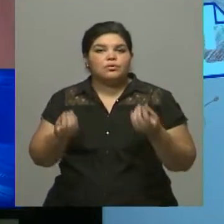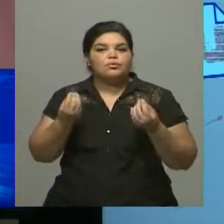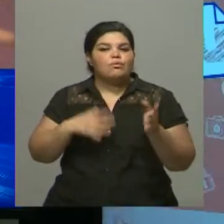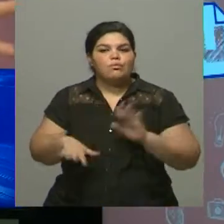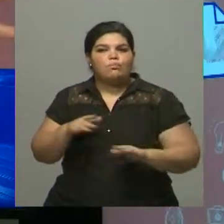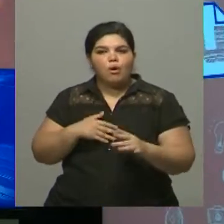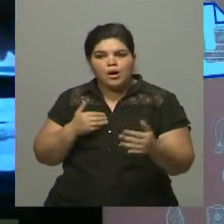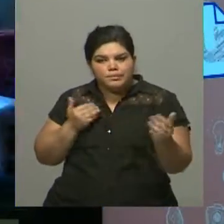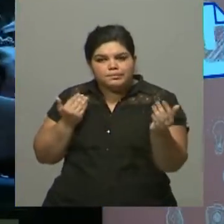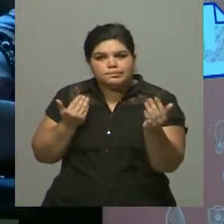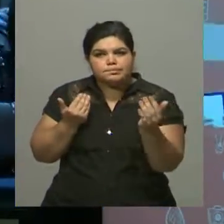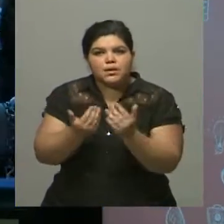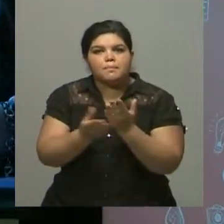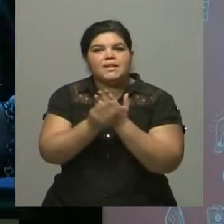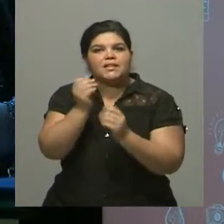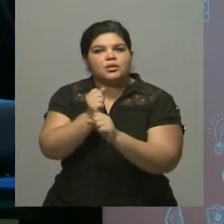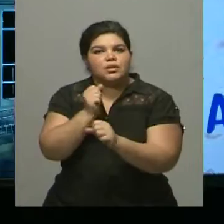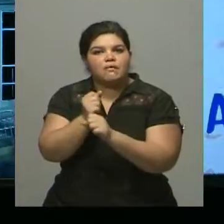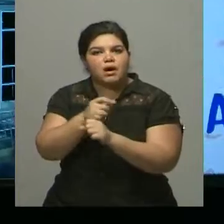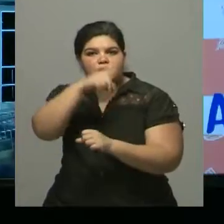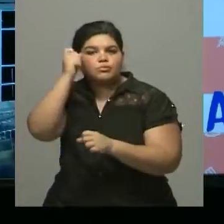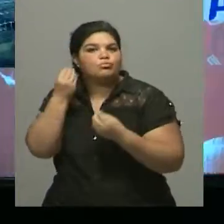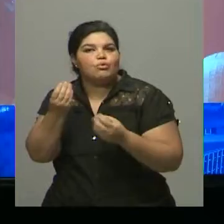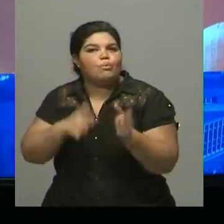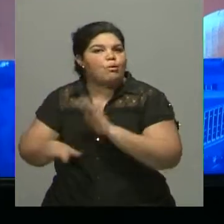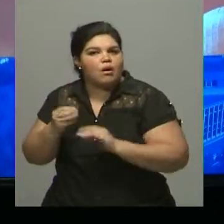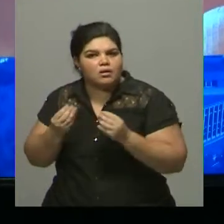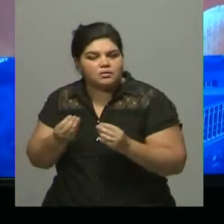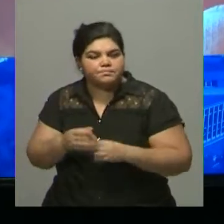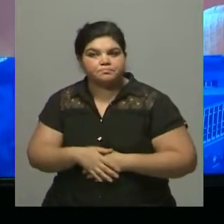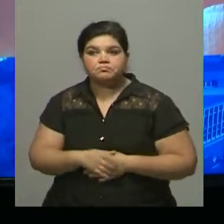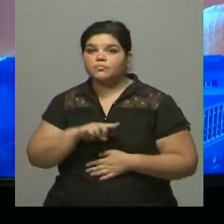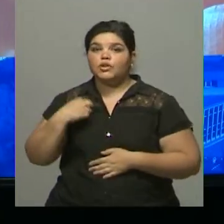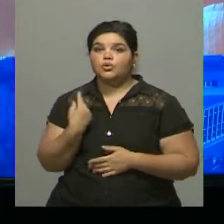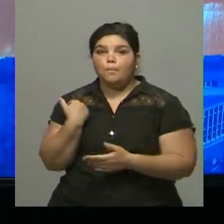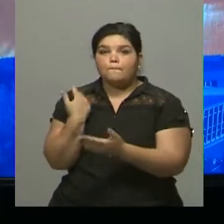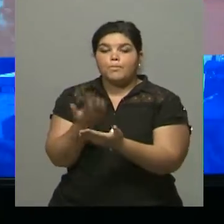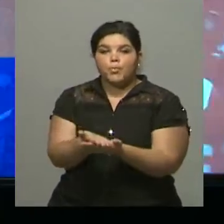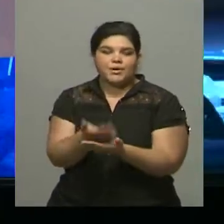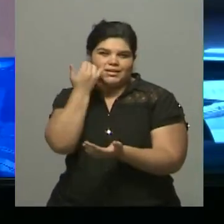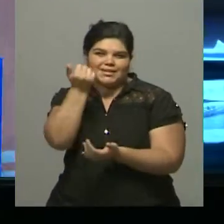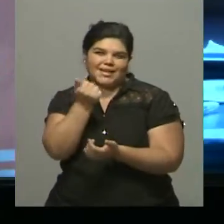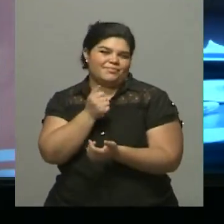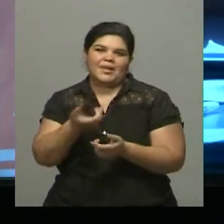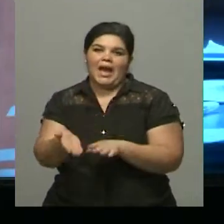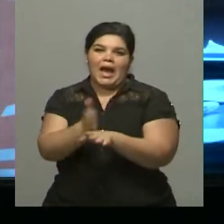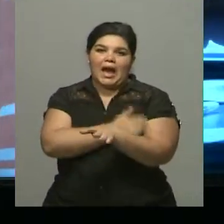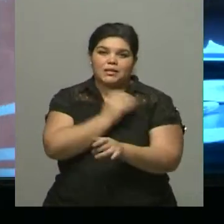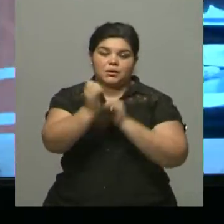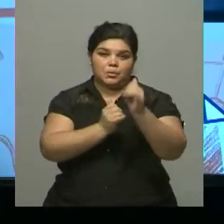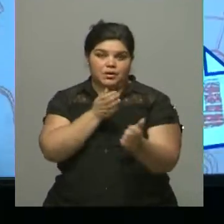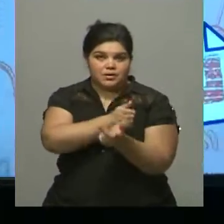ese acercamiento con el Ministerio de Trabajo de la Nación? Bueno, la propuesta que nosotros tenemos van en las tres líneas que un poco te contaba, de